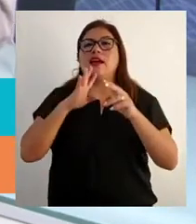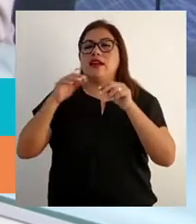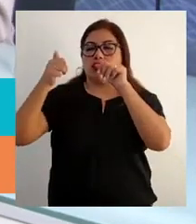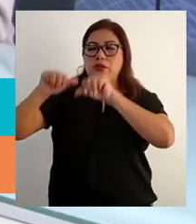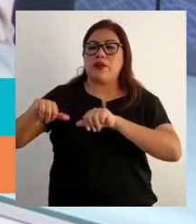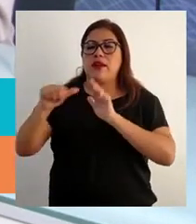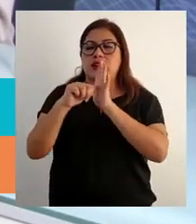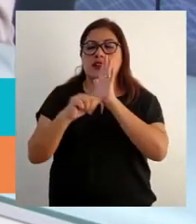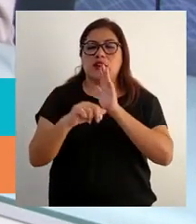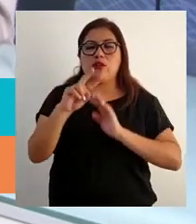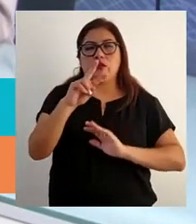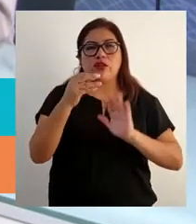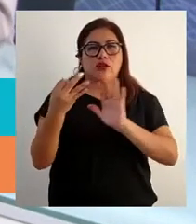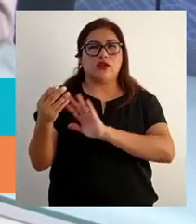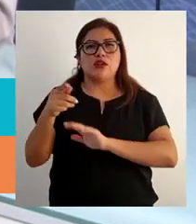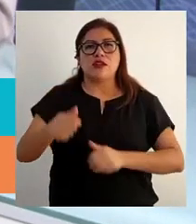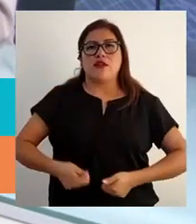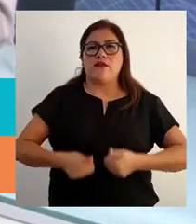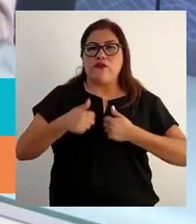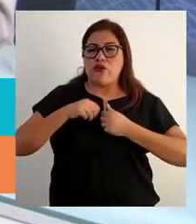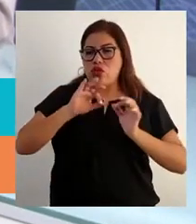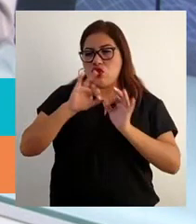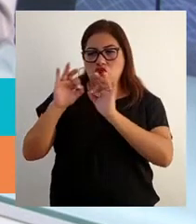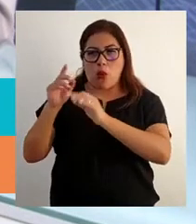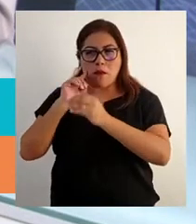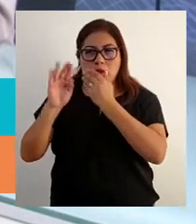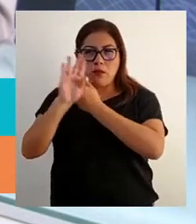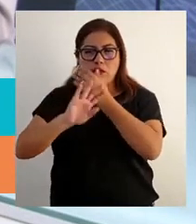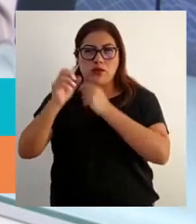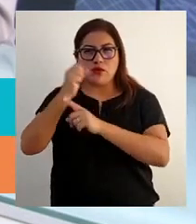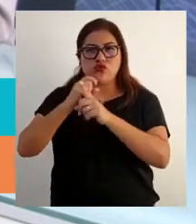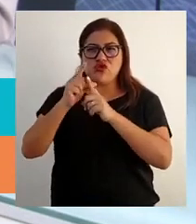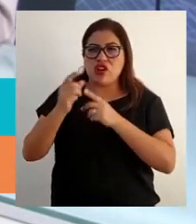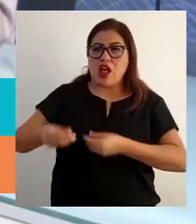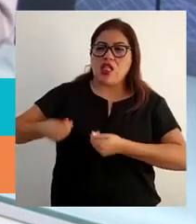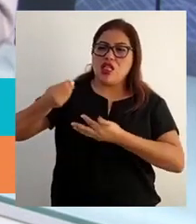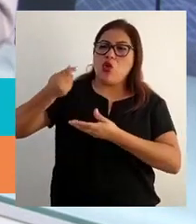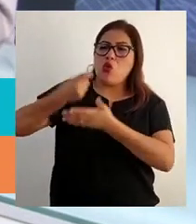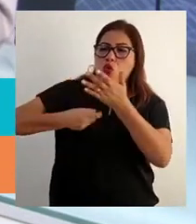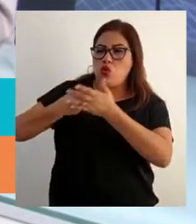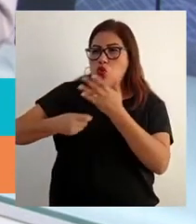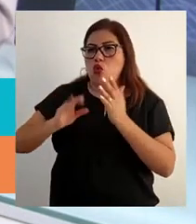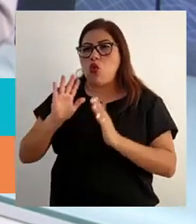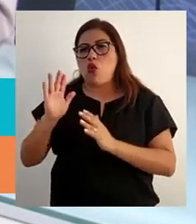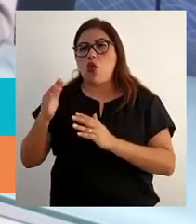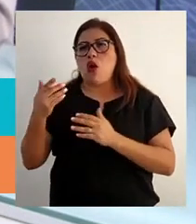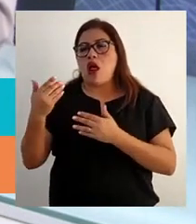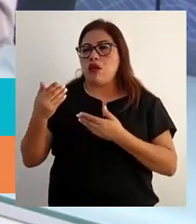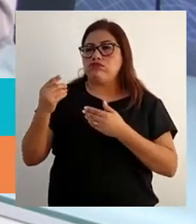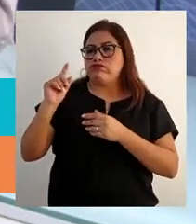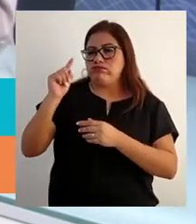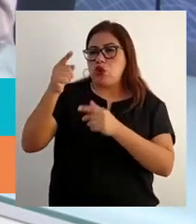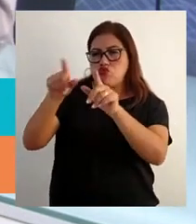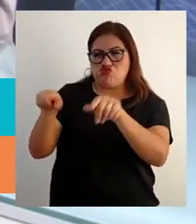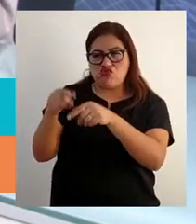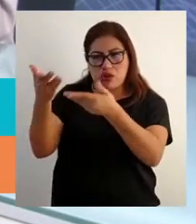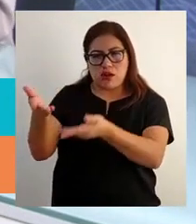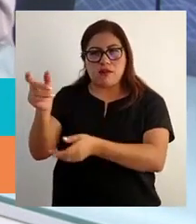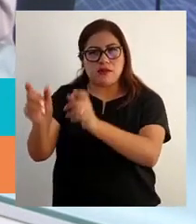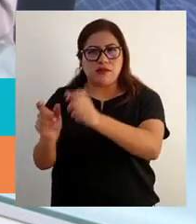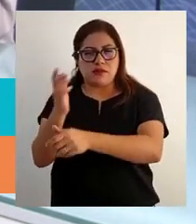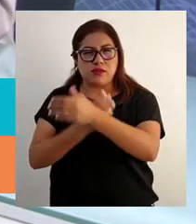28, nivel de vida adecuado, protección social, dar tarifas preferenciales a las personas con discapacidad,